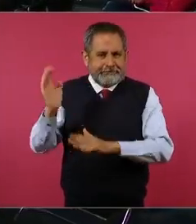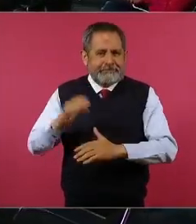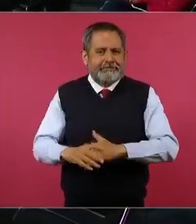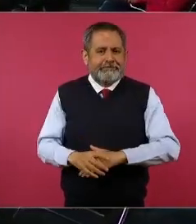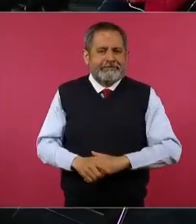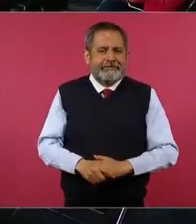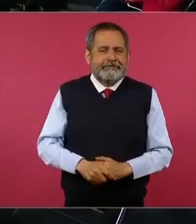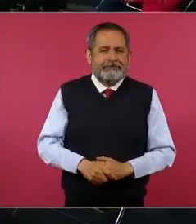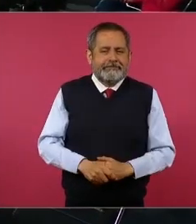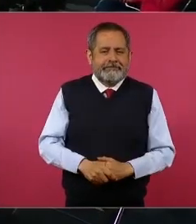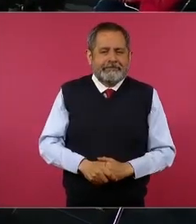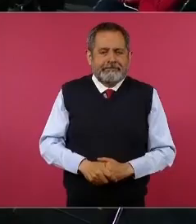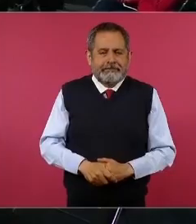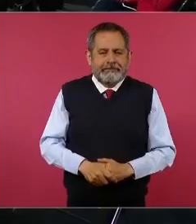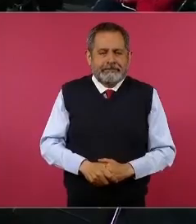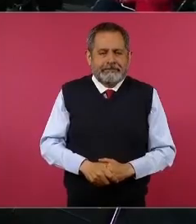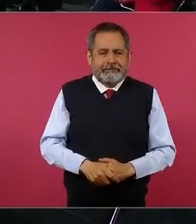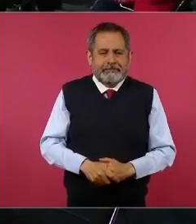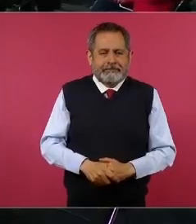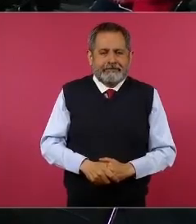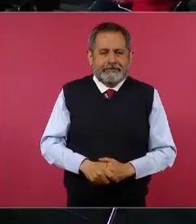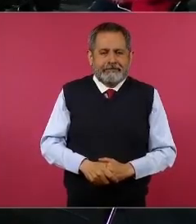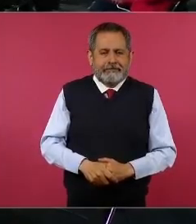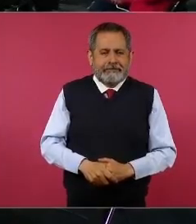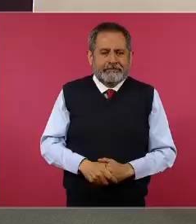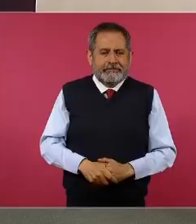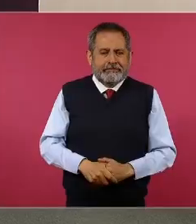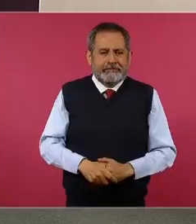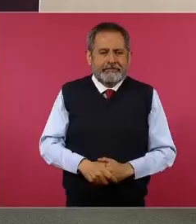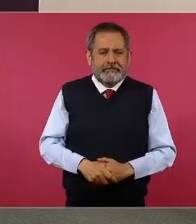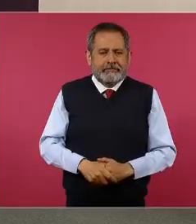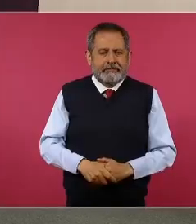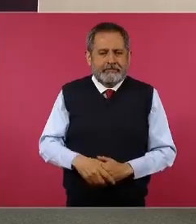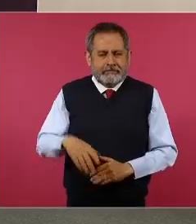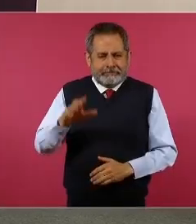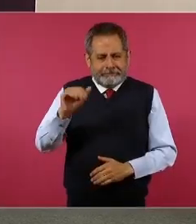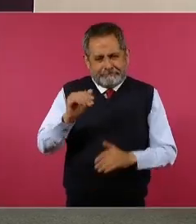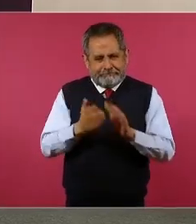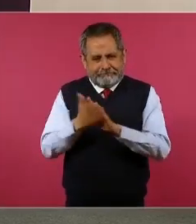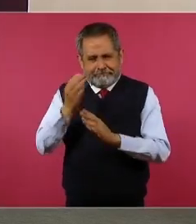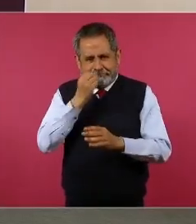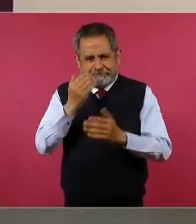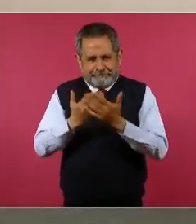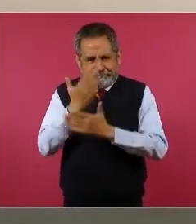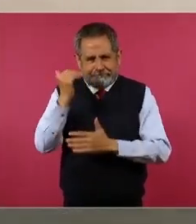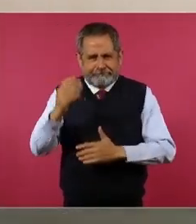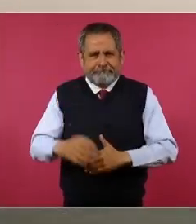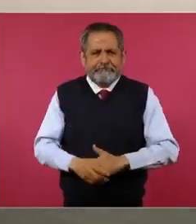Claudio, lo va a recibir. Bueno, vamos a salir.